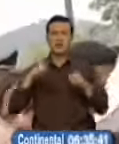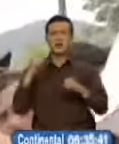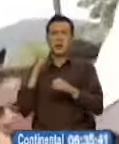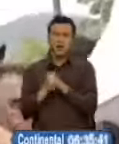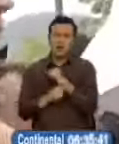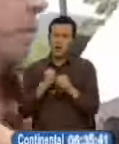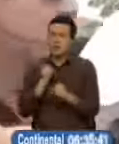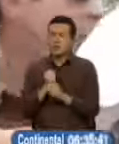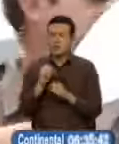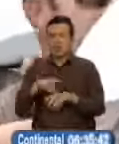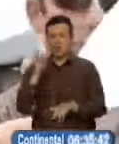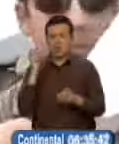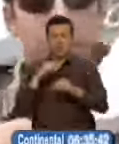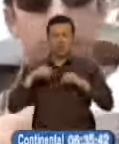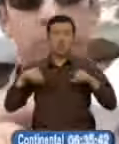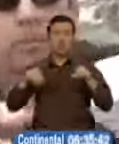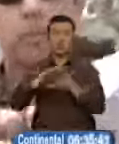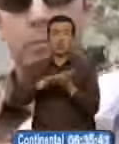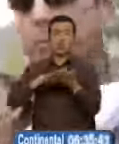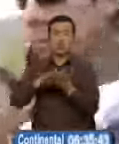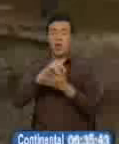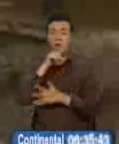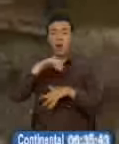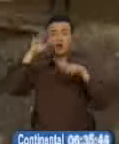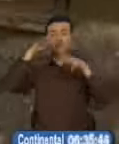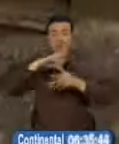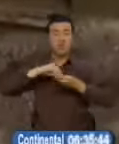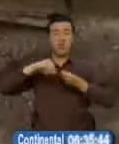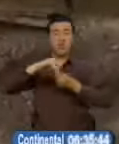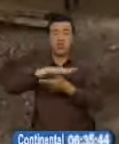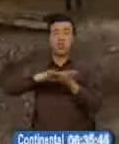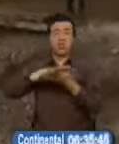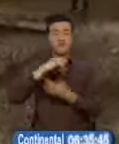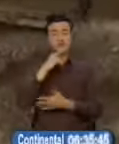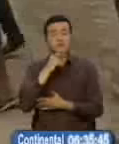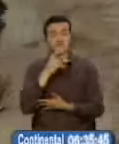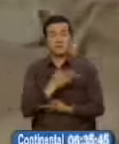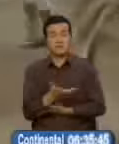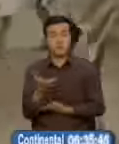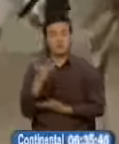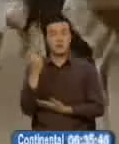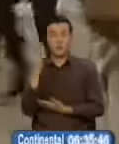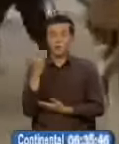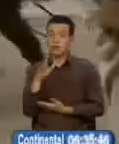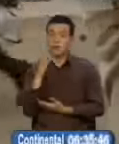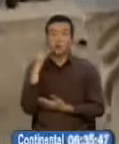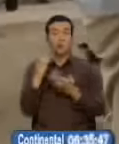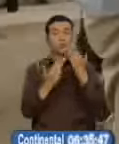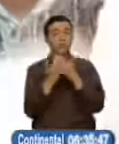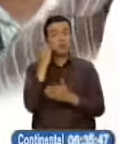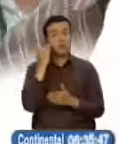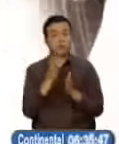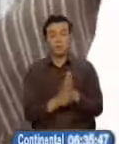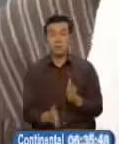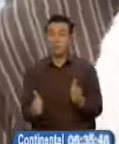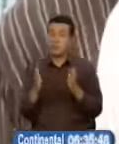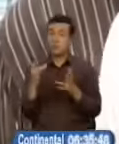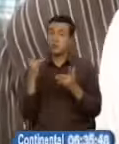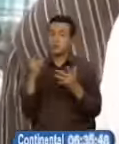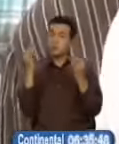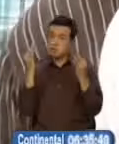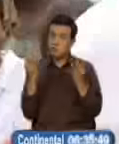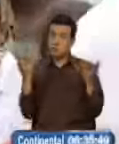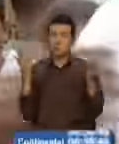calles removidas, llenas de tierra, que cuando llueve se llena de lodo. Los recursos han sido entregados y espera que se cumpla con el nuevo plazo establecido para los primeros